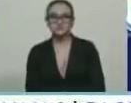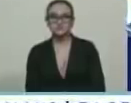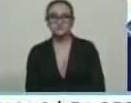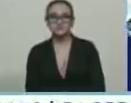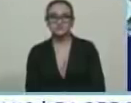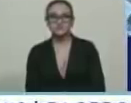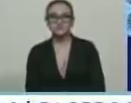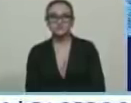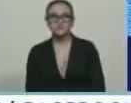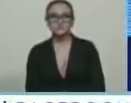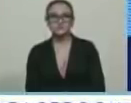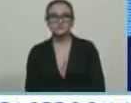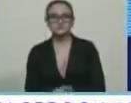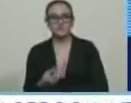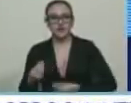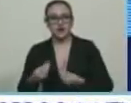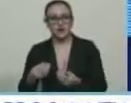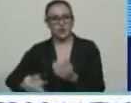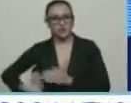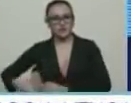Creemos riqueza.